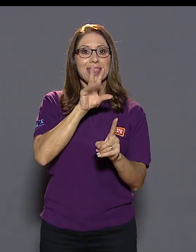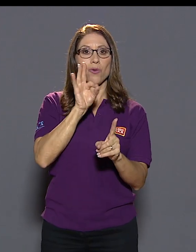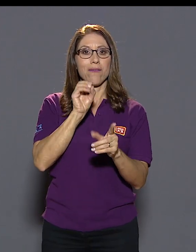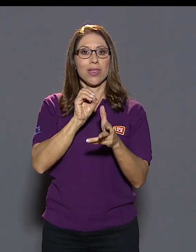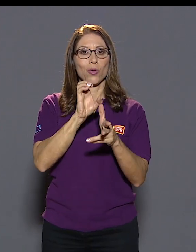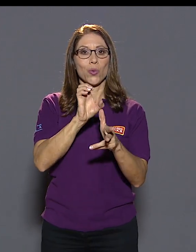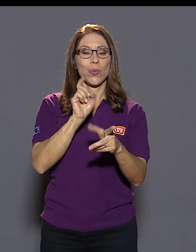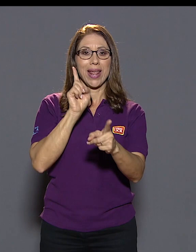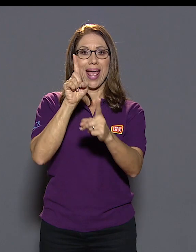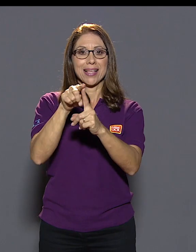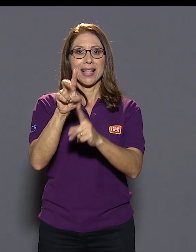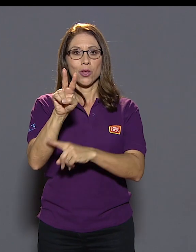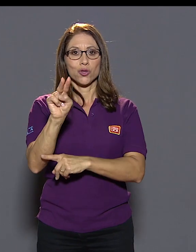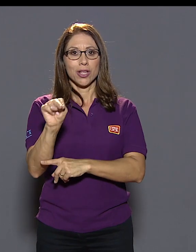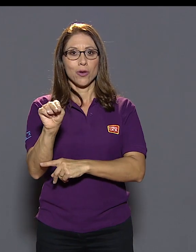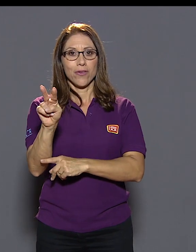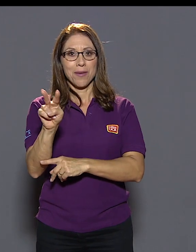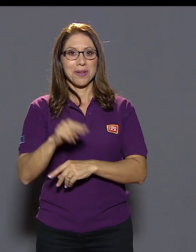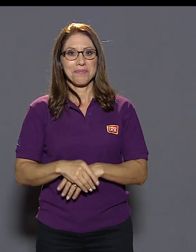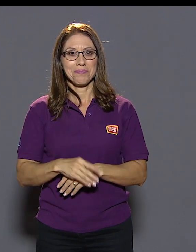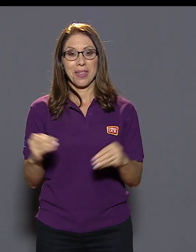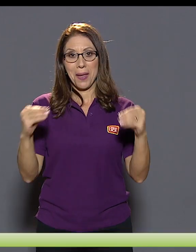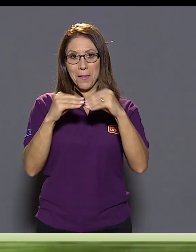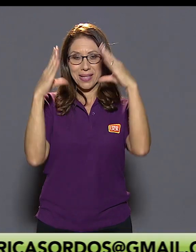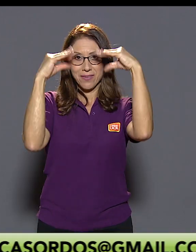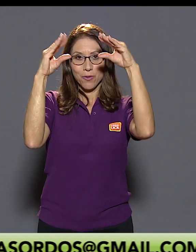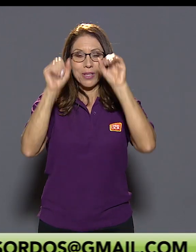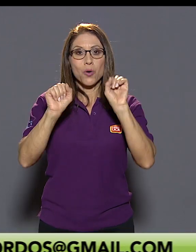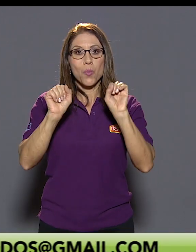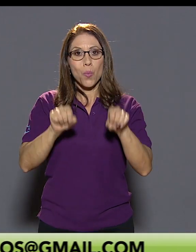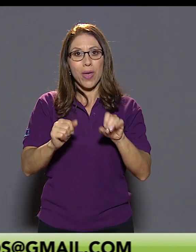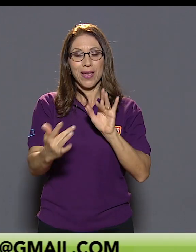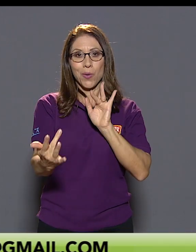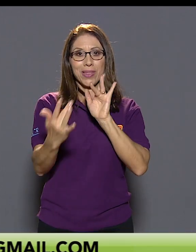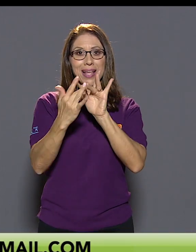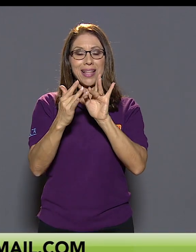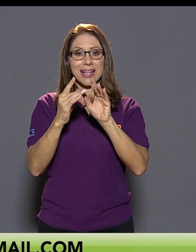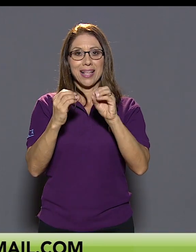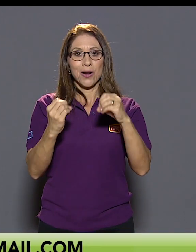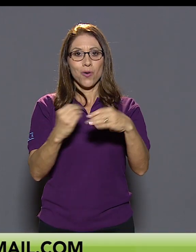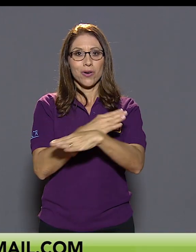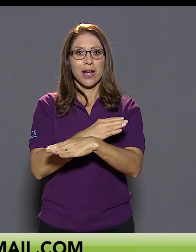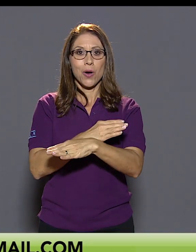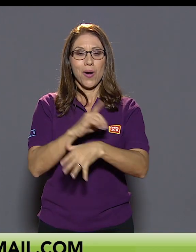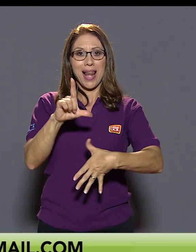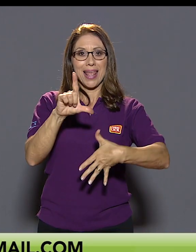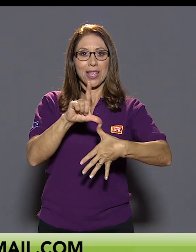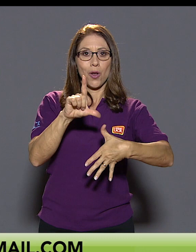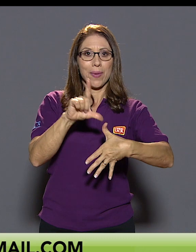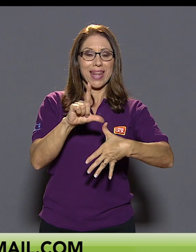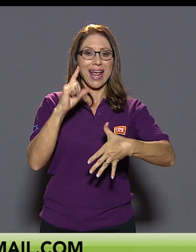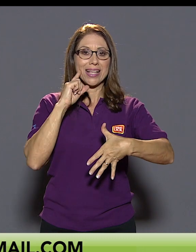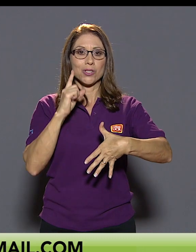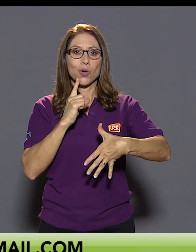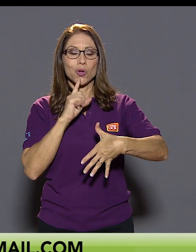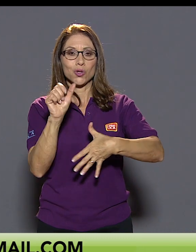2 de noviembre. Para más información puede contactarse al correo